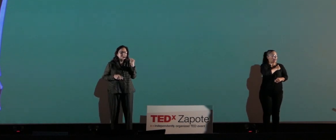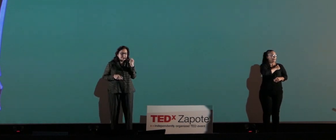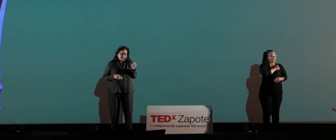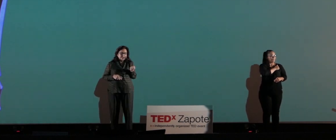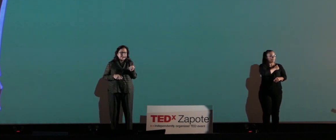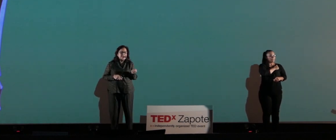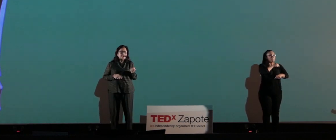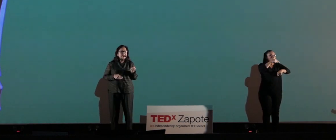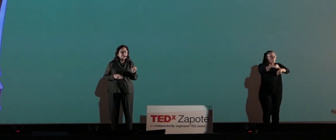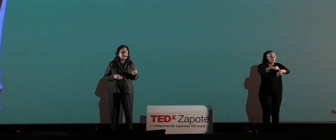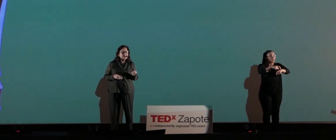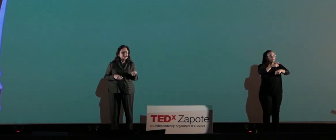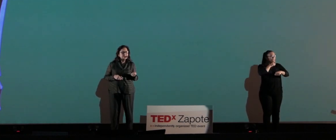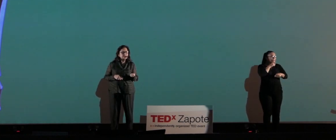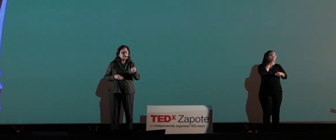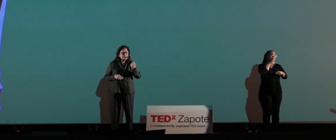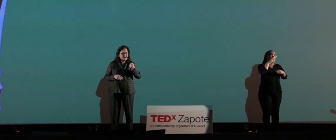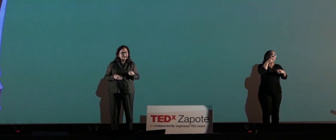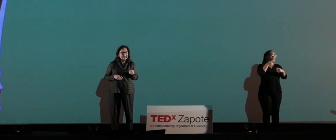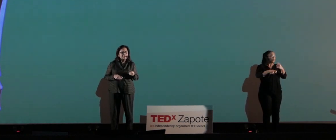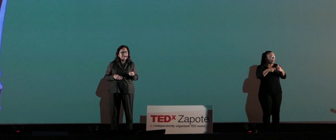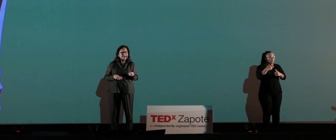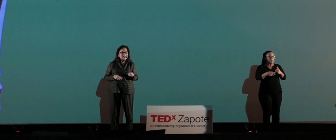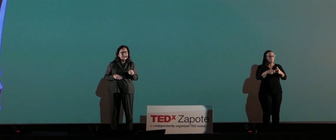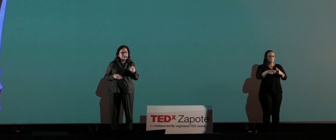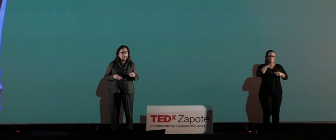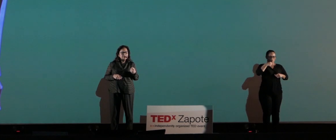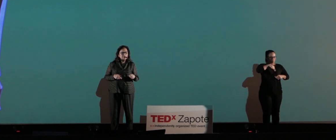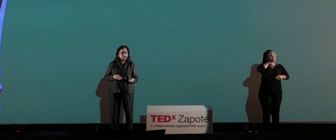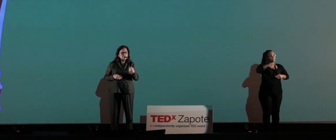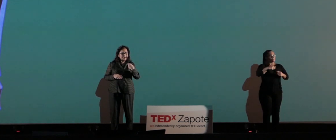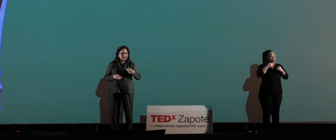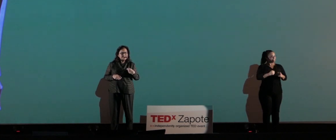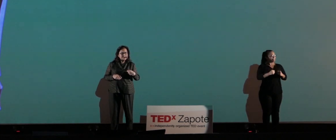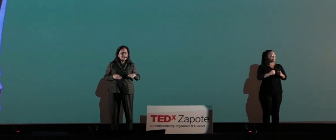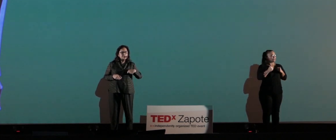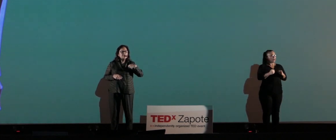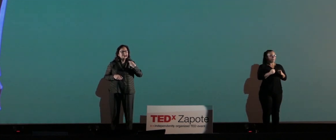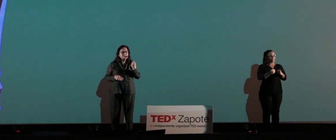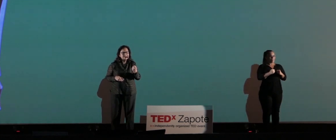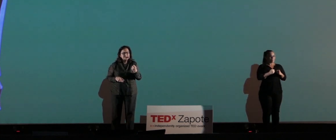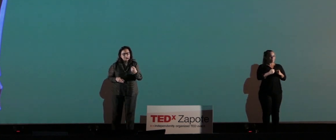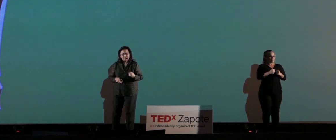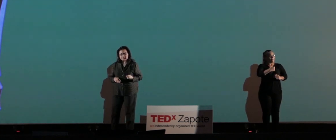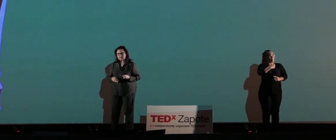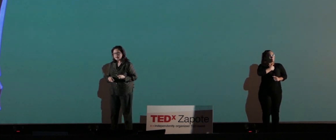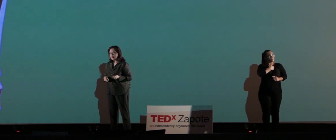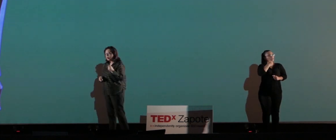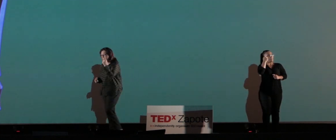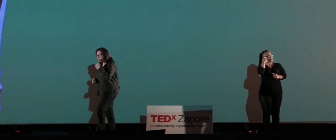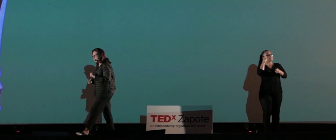más severas verdad si uno se planta fuerte y sobre todo si uno piensa en sí mismo y si piensa en